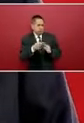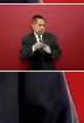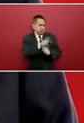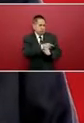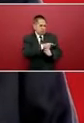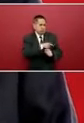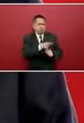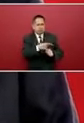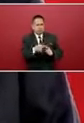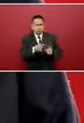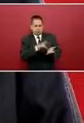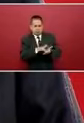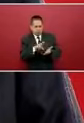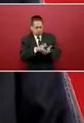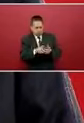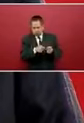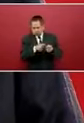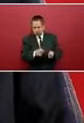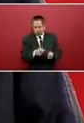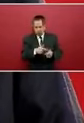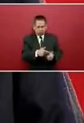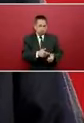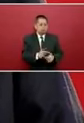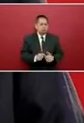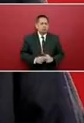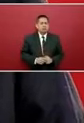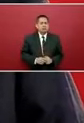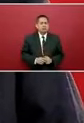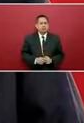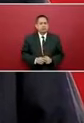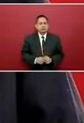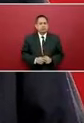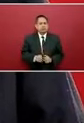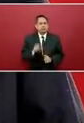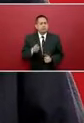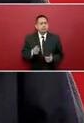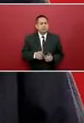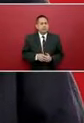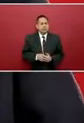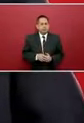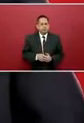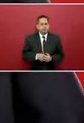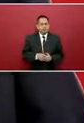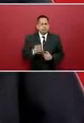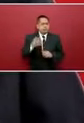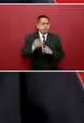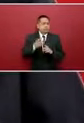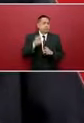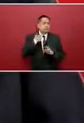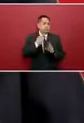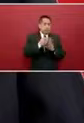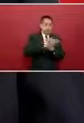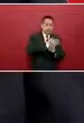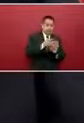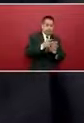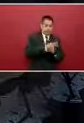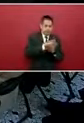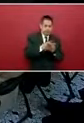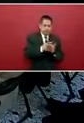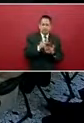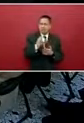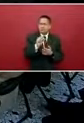recibiendo el apoyo, sí, en los programas anteriores, que era